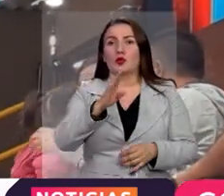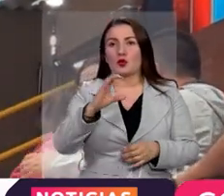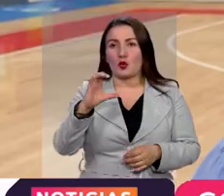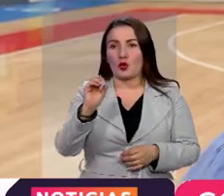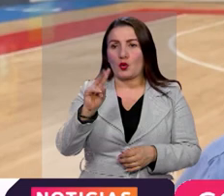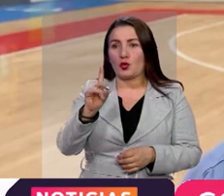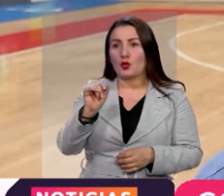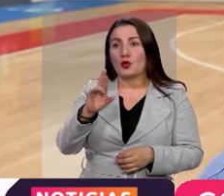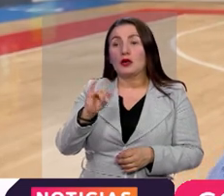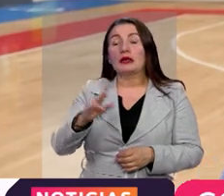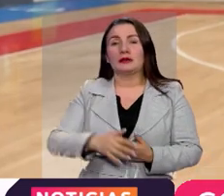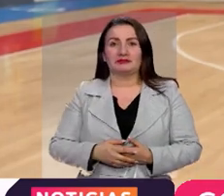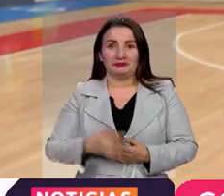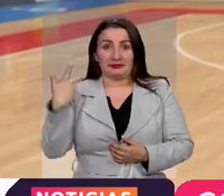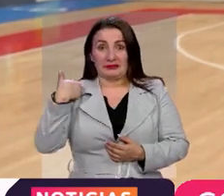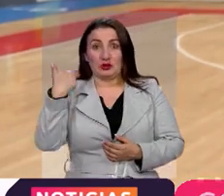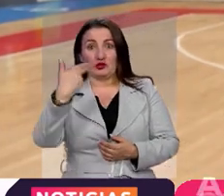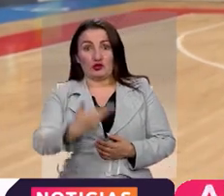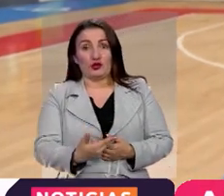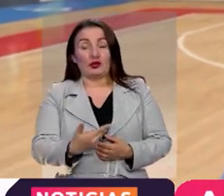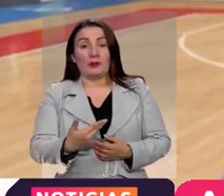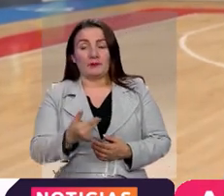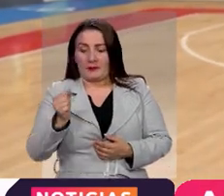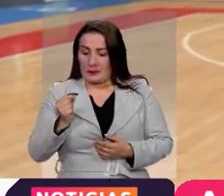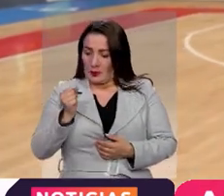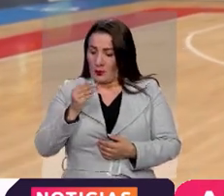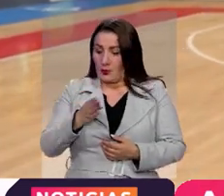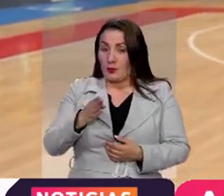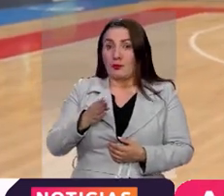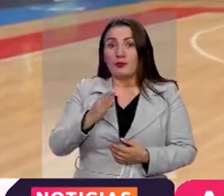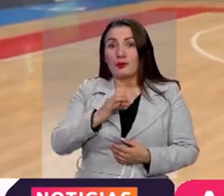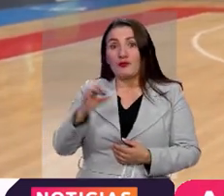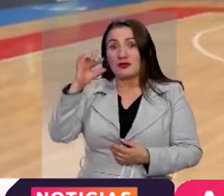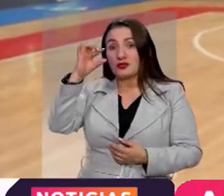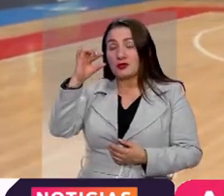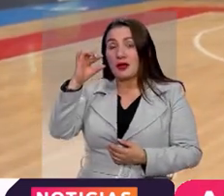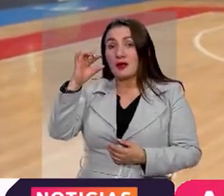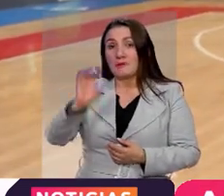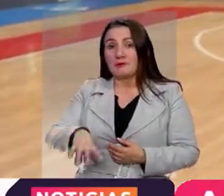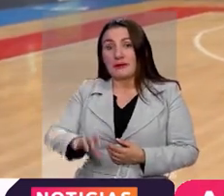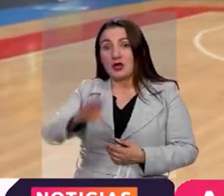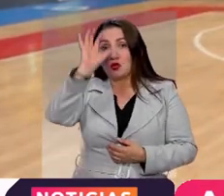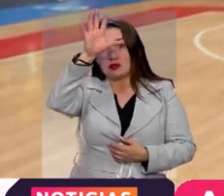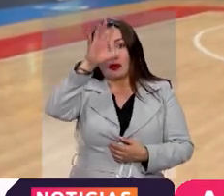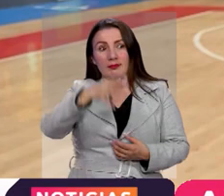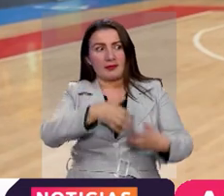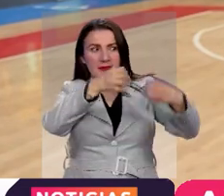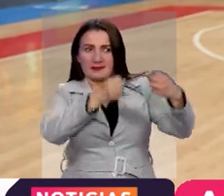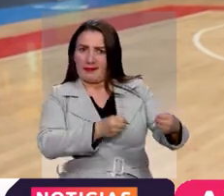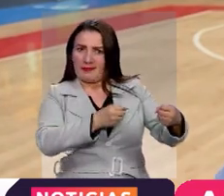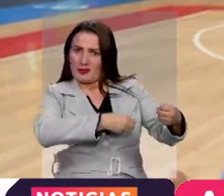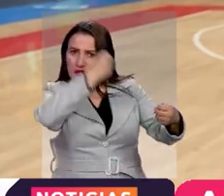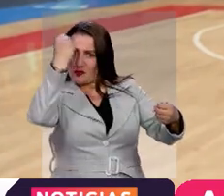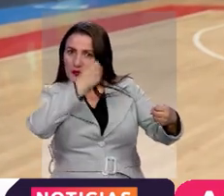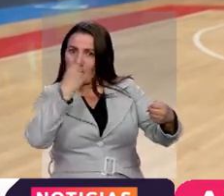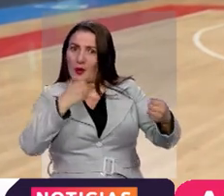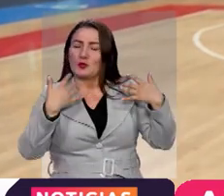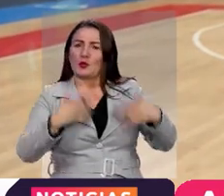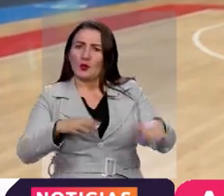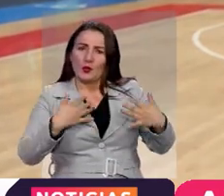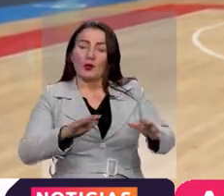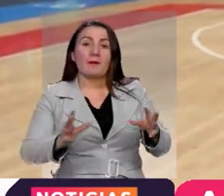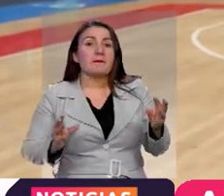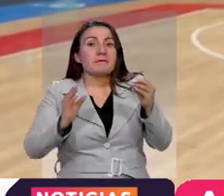Cóndores. Es histórico que un club profesional de baloncesto tenga como sede al municipio de Soacha, pero